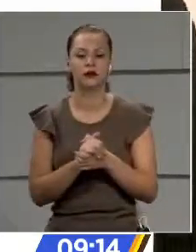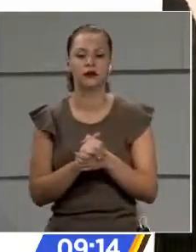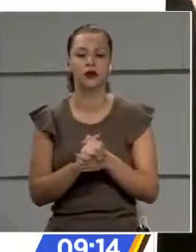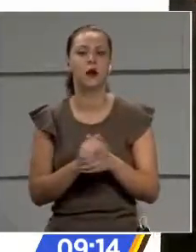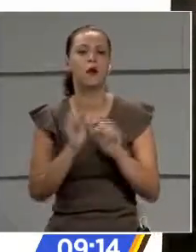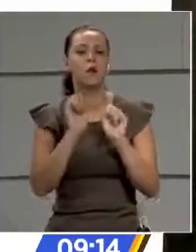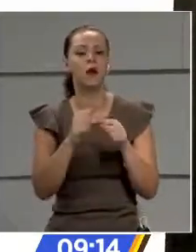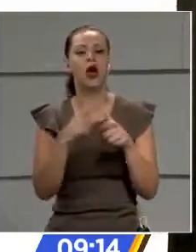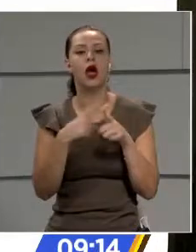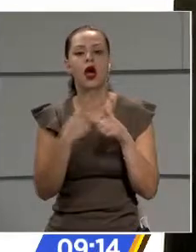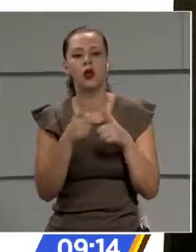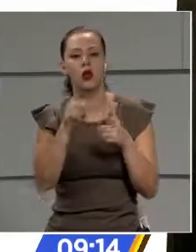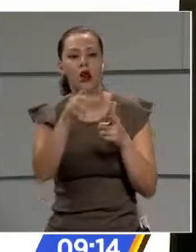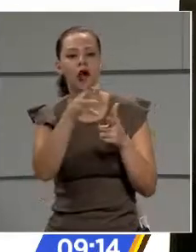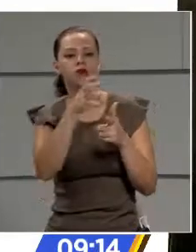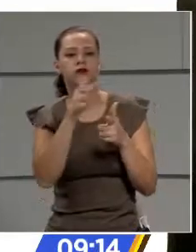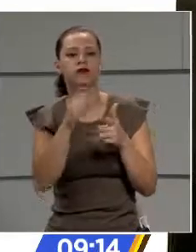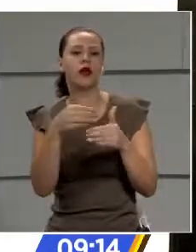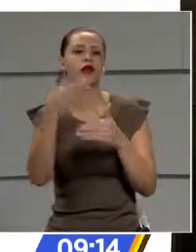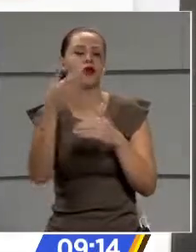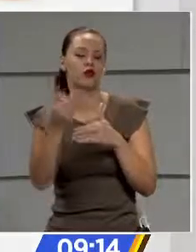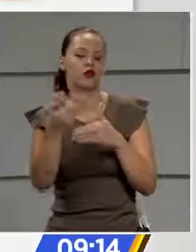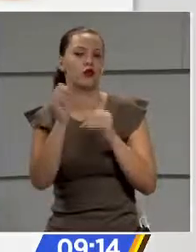pues entonces ahí ya